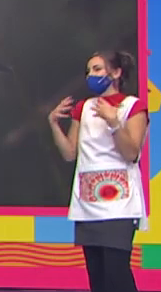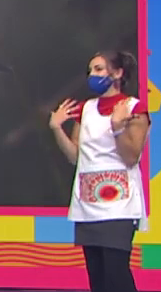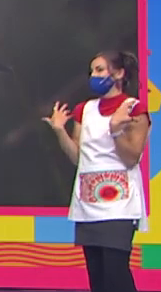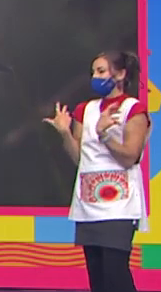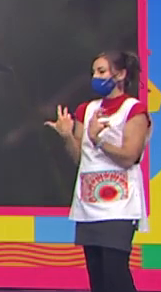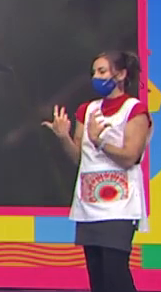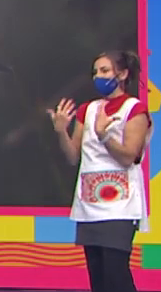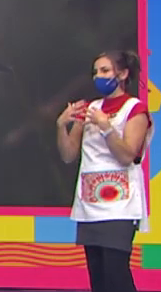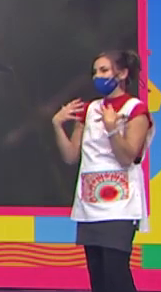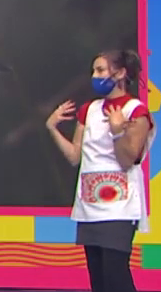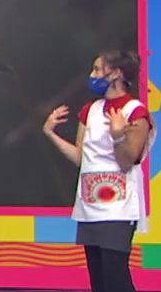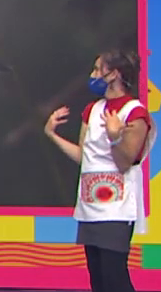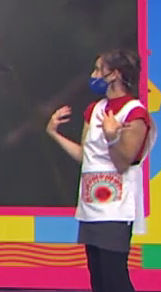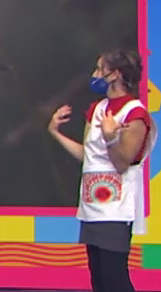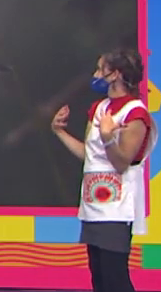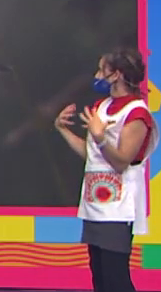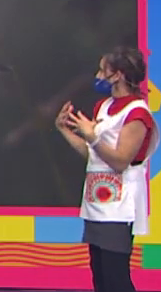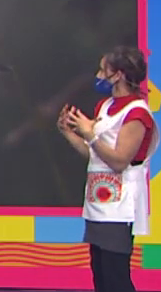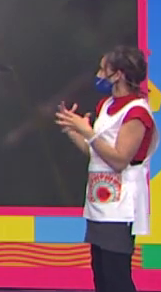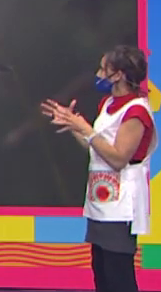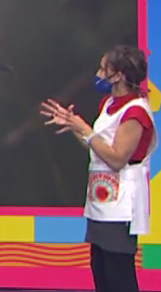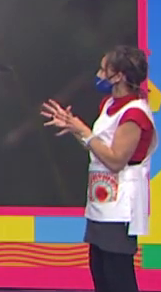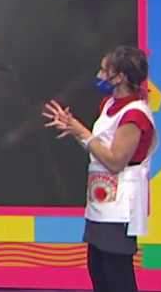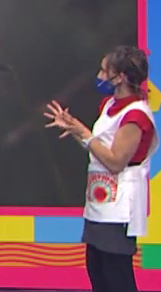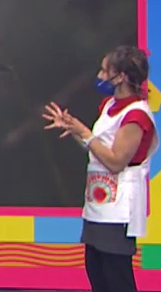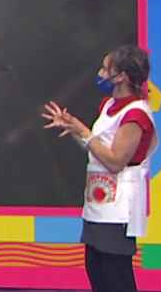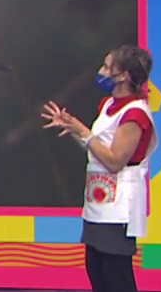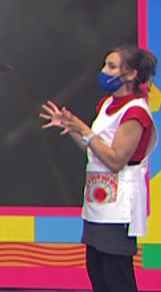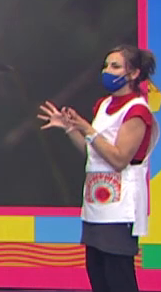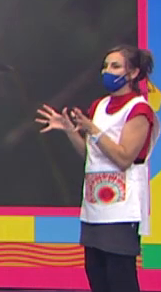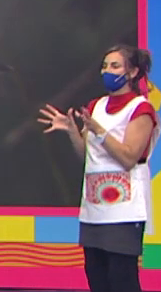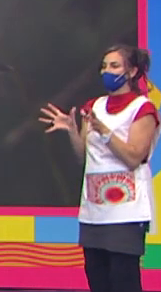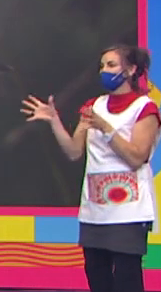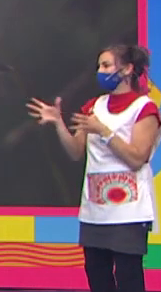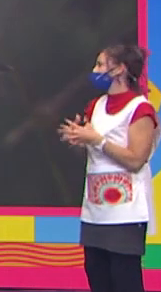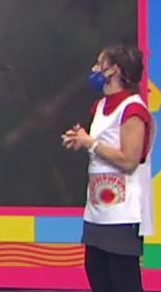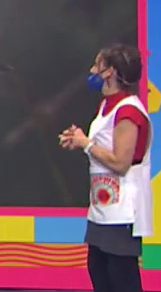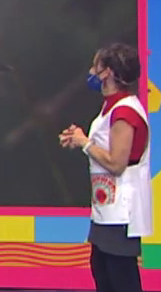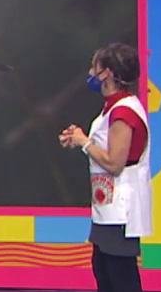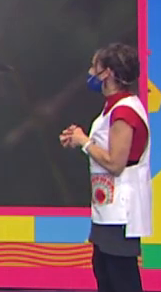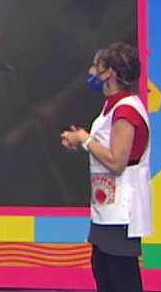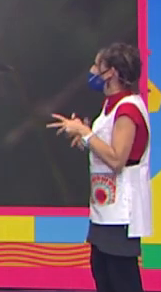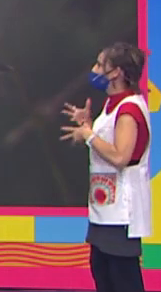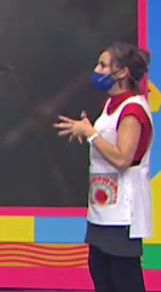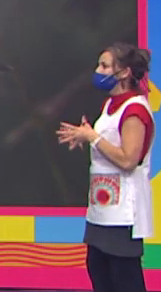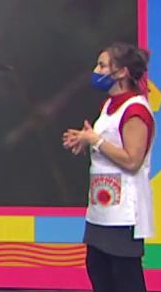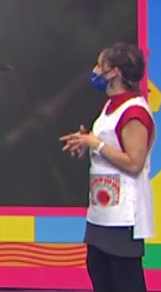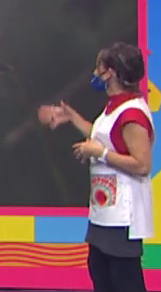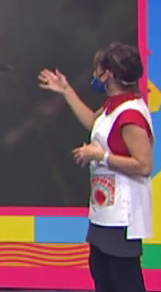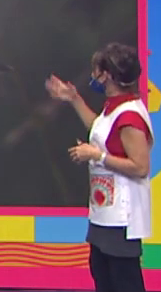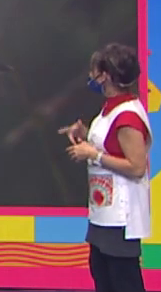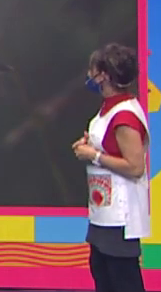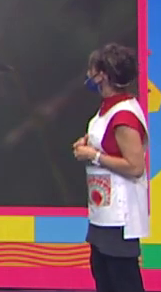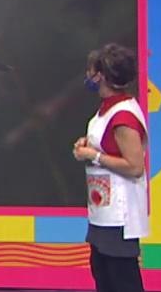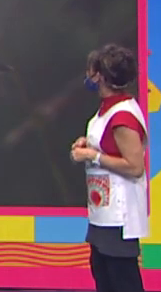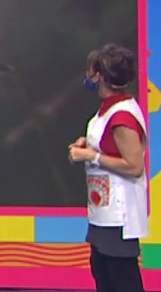es importante que todas las plumas sean parecidas al lugar donde se encuentran para no ser vistas por los depredadores. Estamos nuevamente viendo